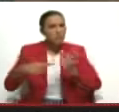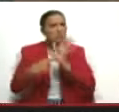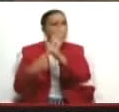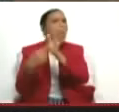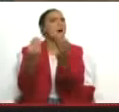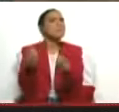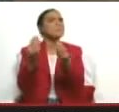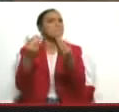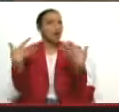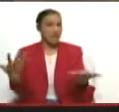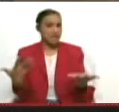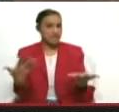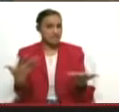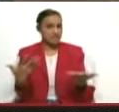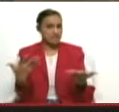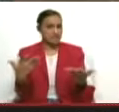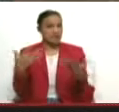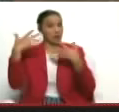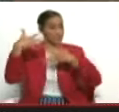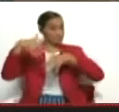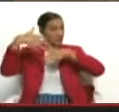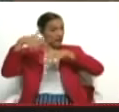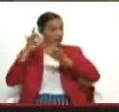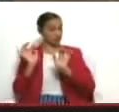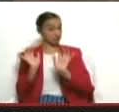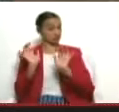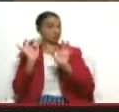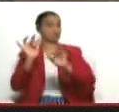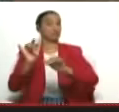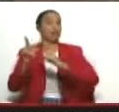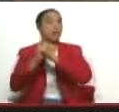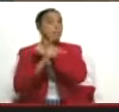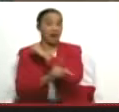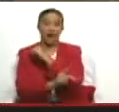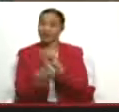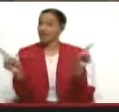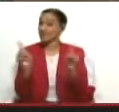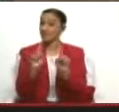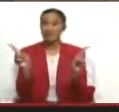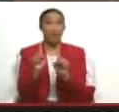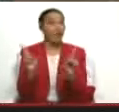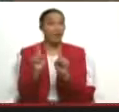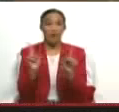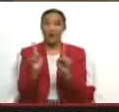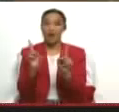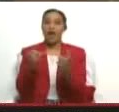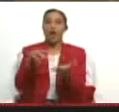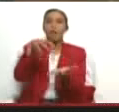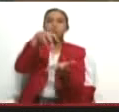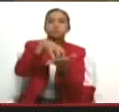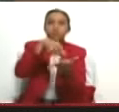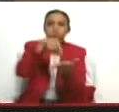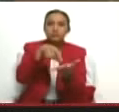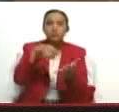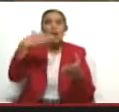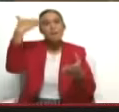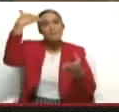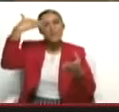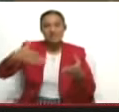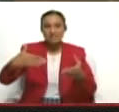blancas en una plaza o en un parque no son coordenadas de instalaciones militares eso Se